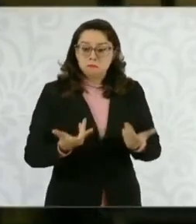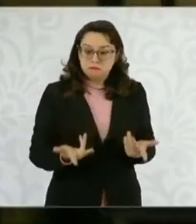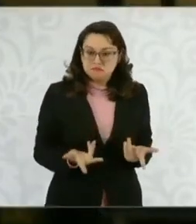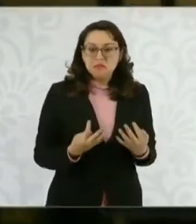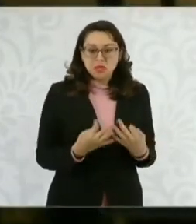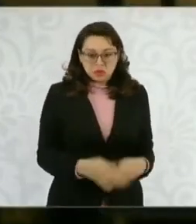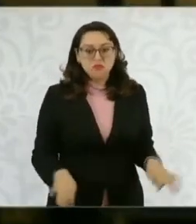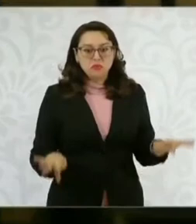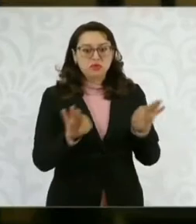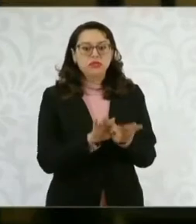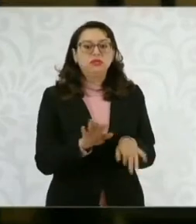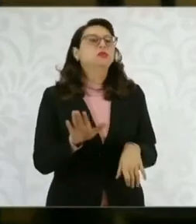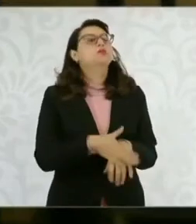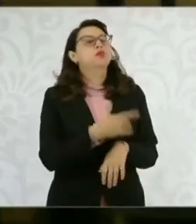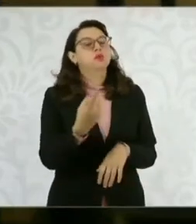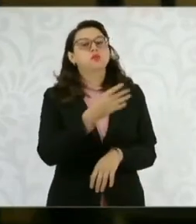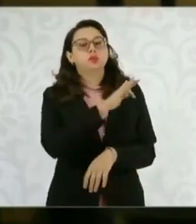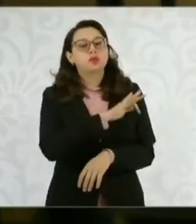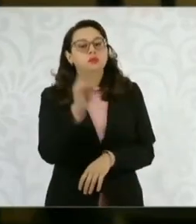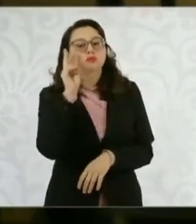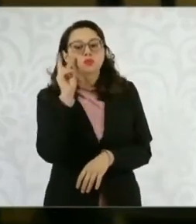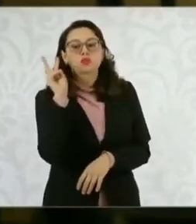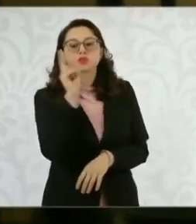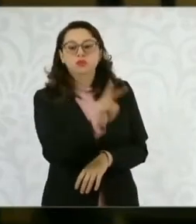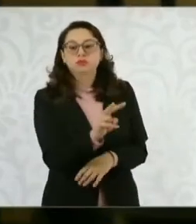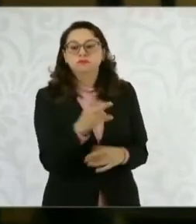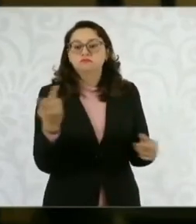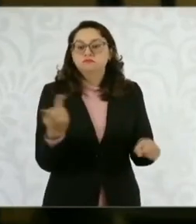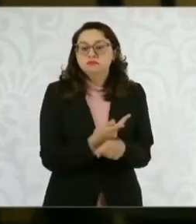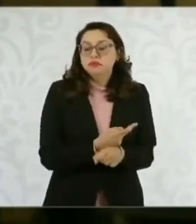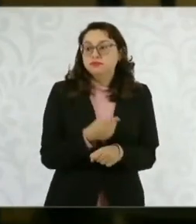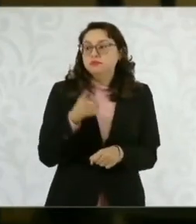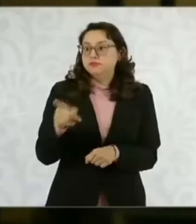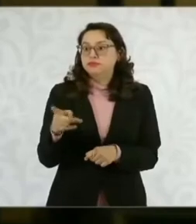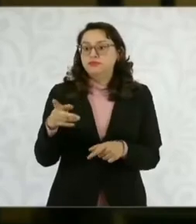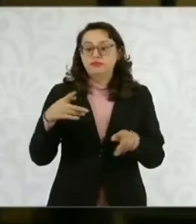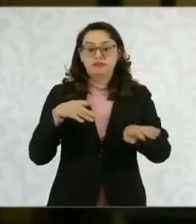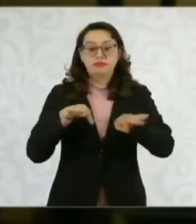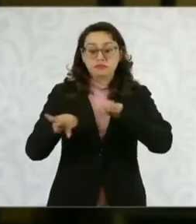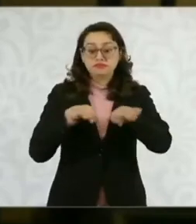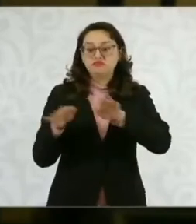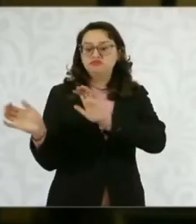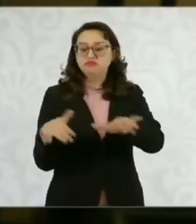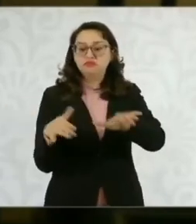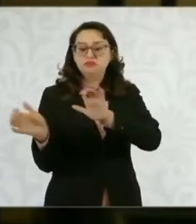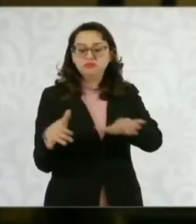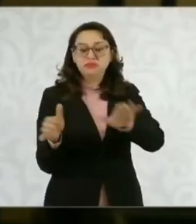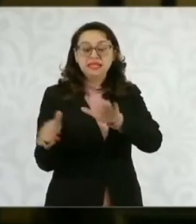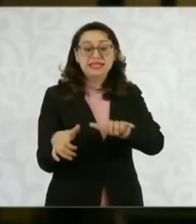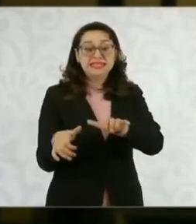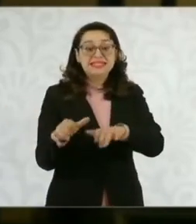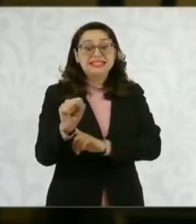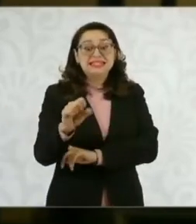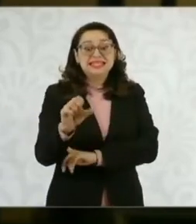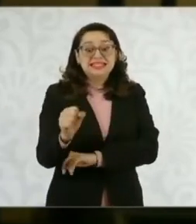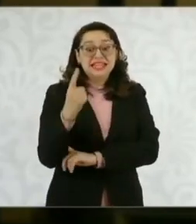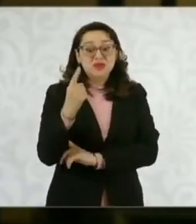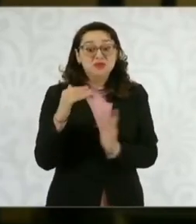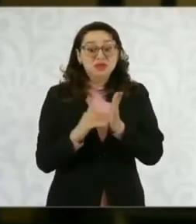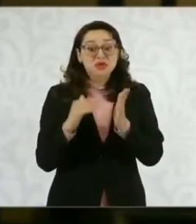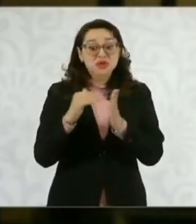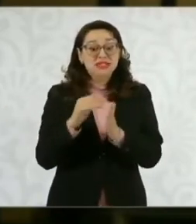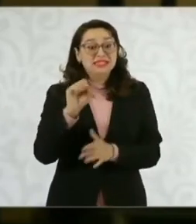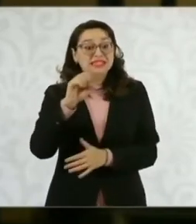estadística porque también nos muestra, bueno, que la población económicamente activa creció a 61.600.000 personas, lo cual es un